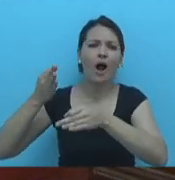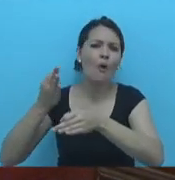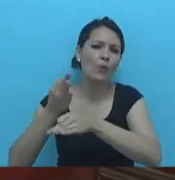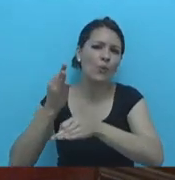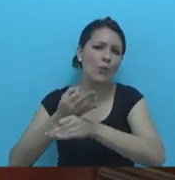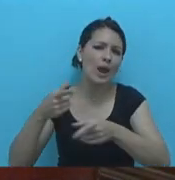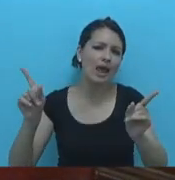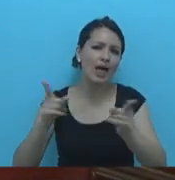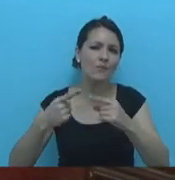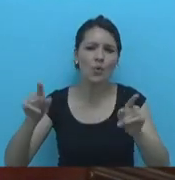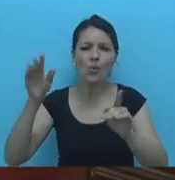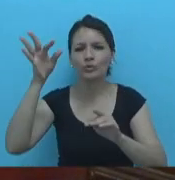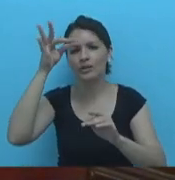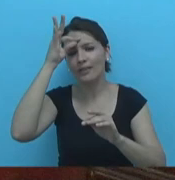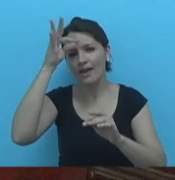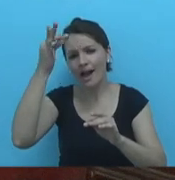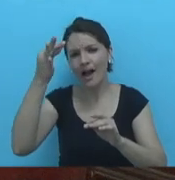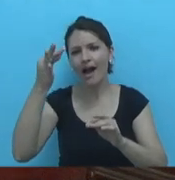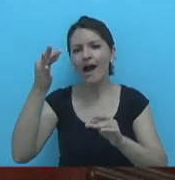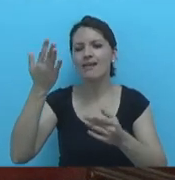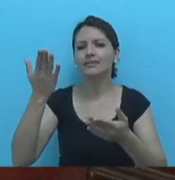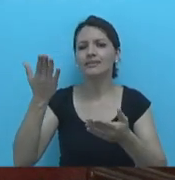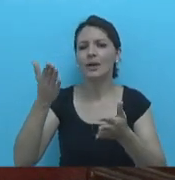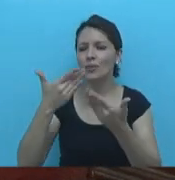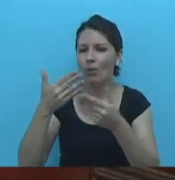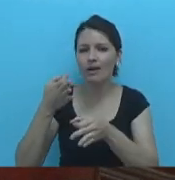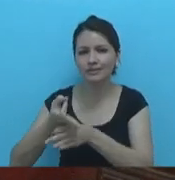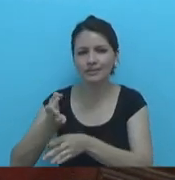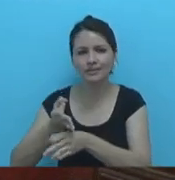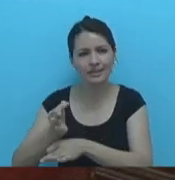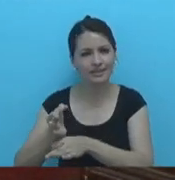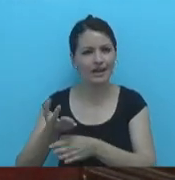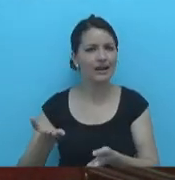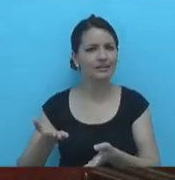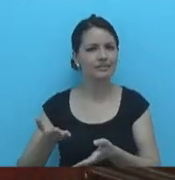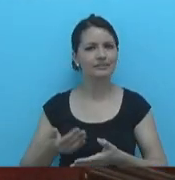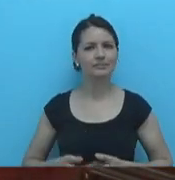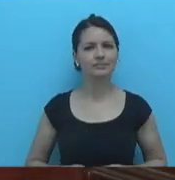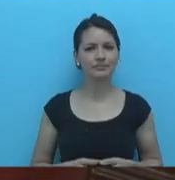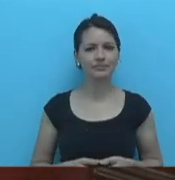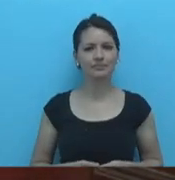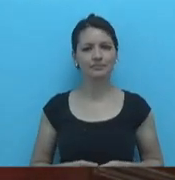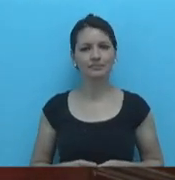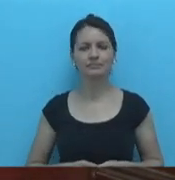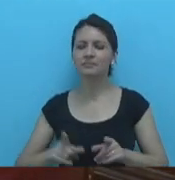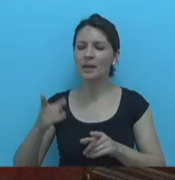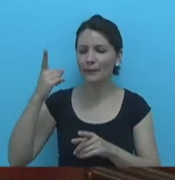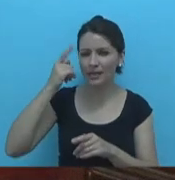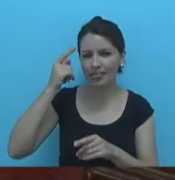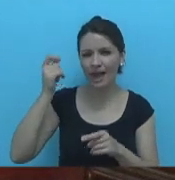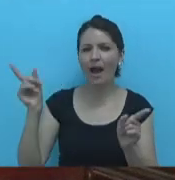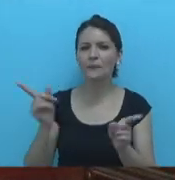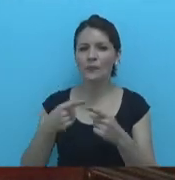edificio público del Ministerio de Cultura, en donde ahí se enseñe y se aprenda la música